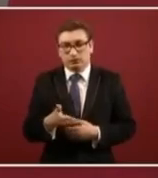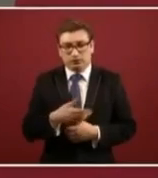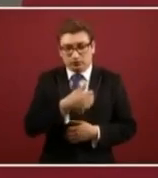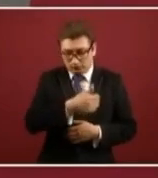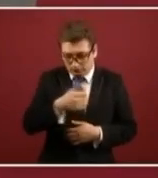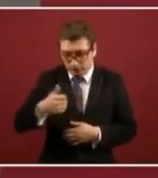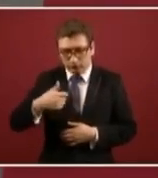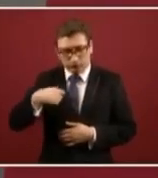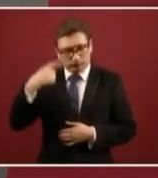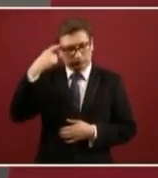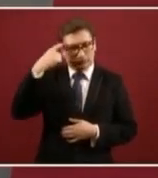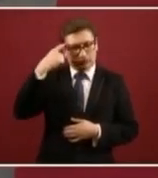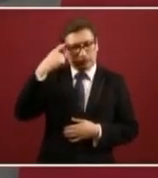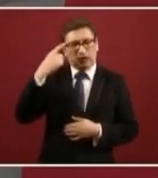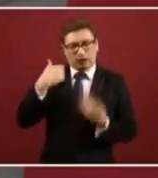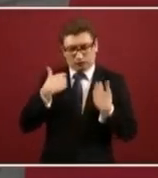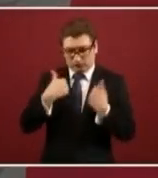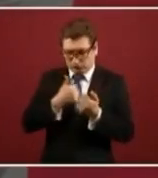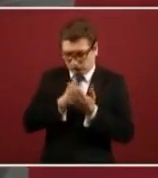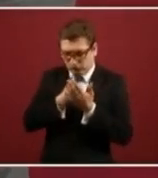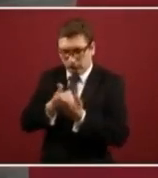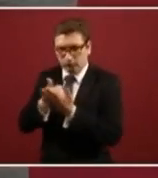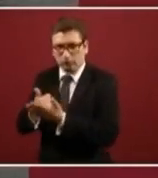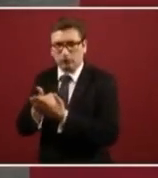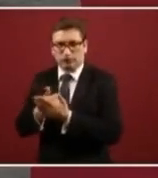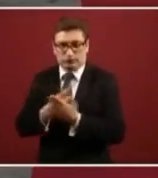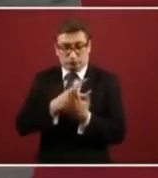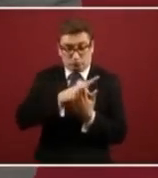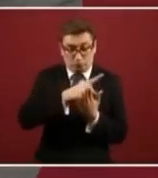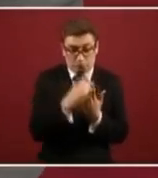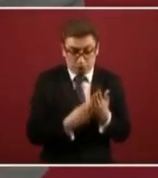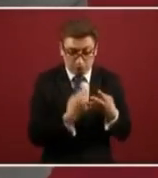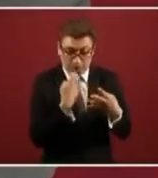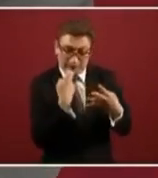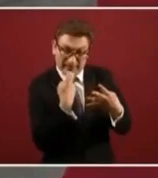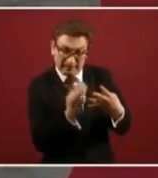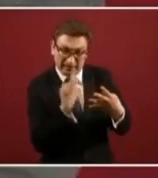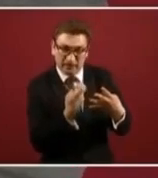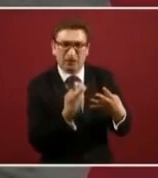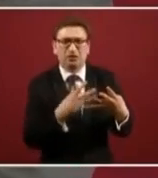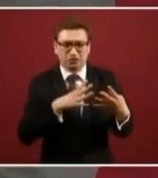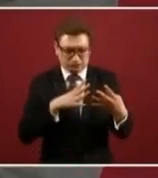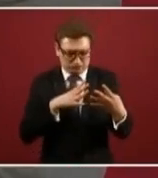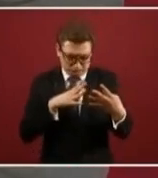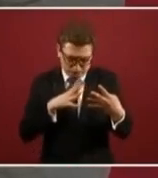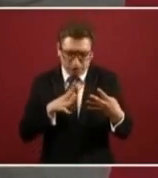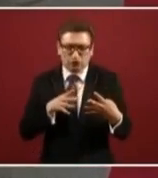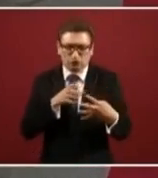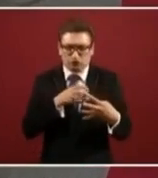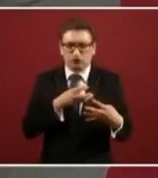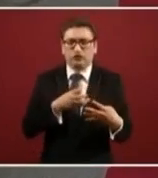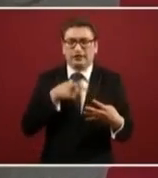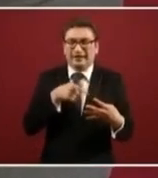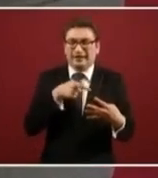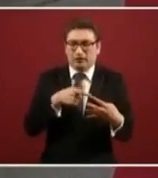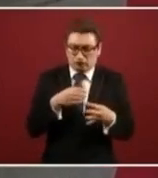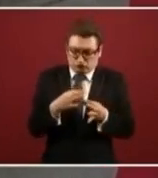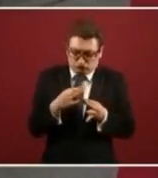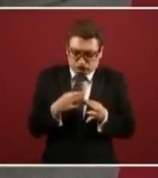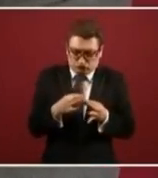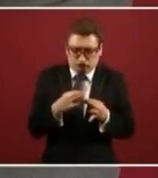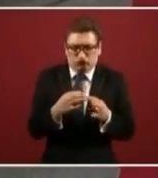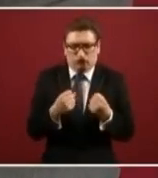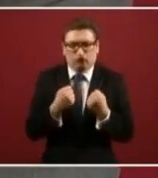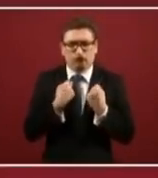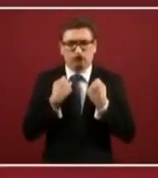bases. Ya tenemos estos programas y los vamos a ir consolidando. Si